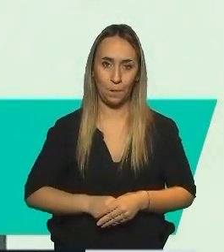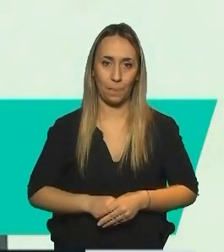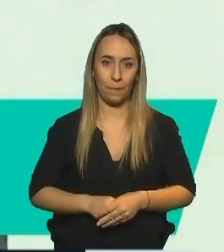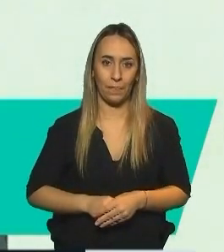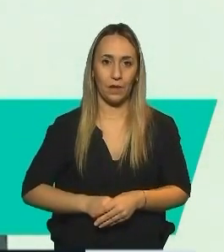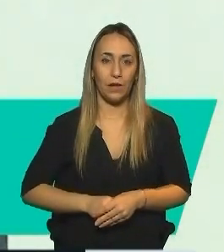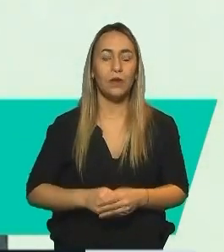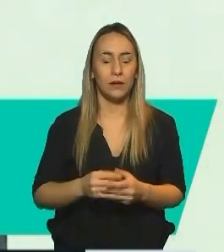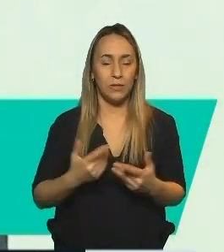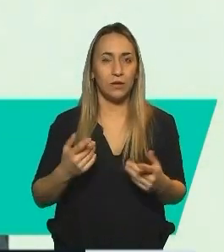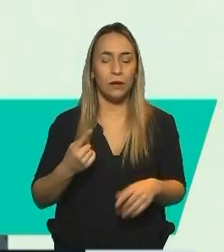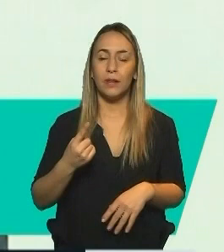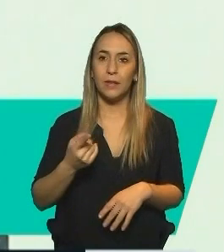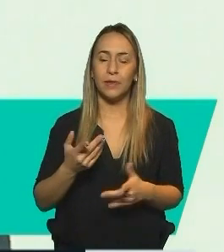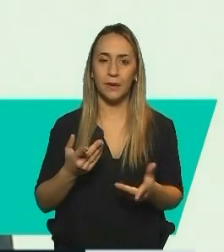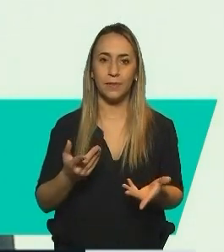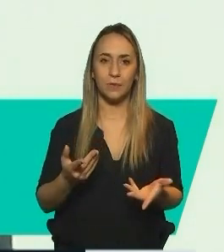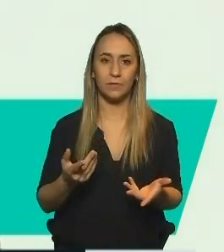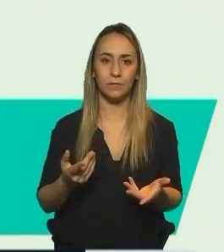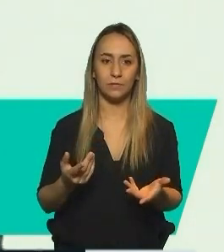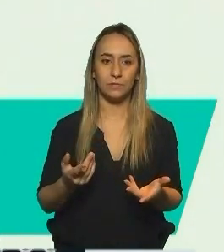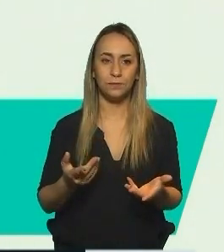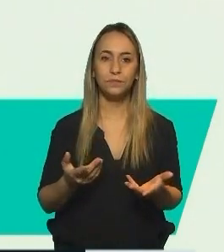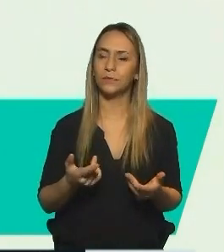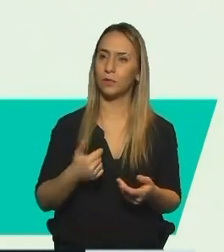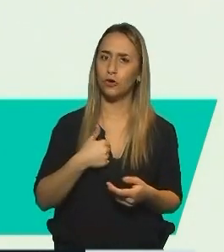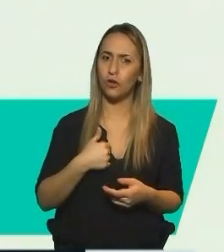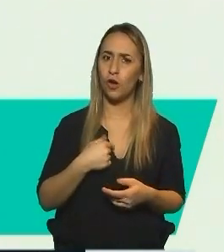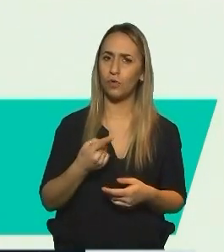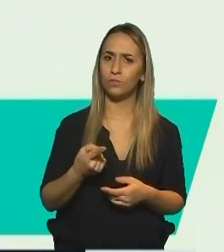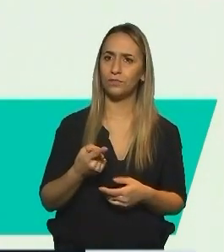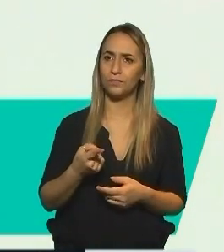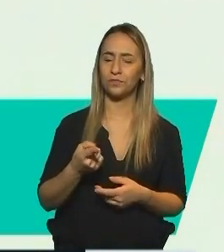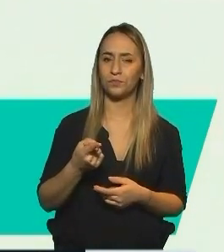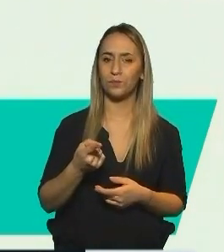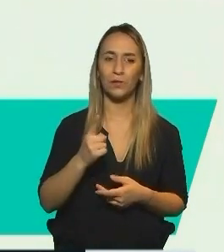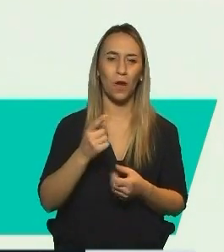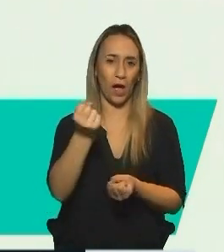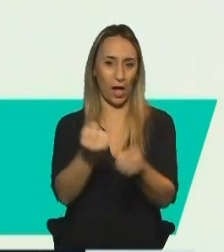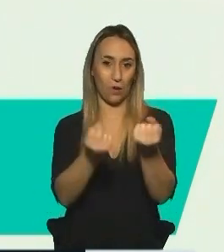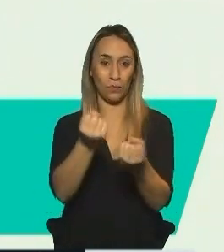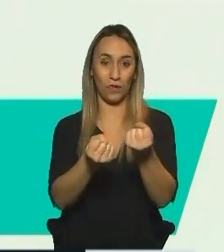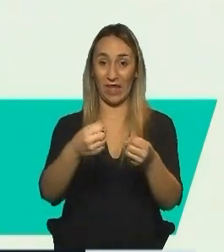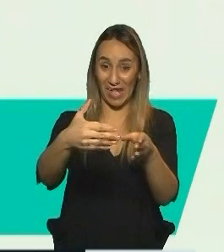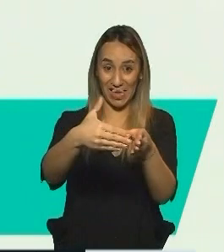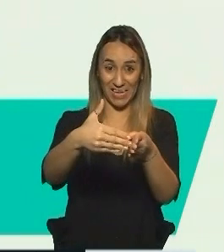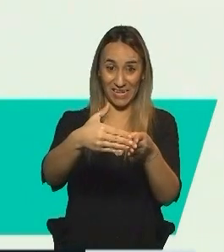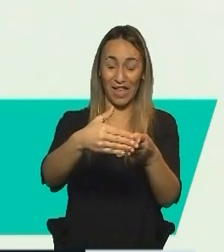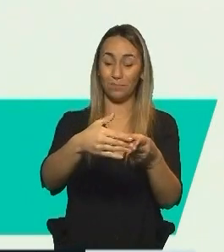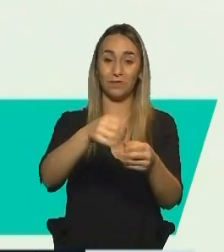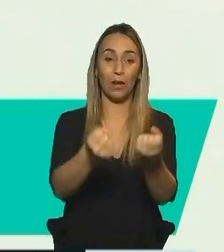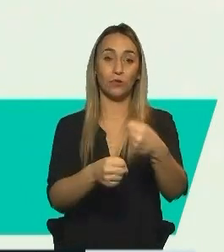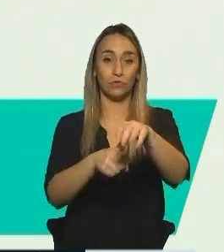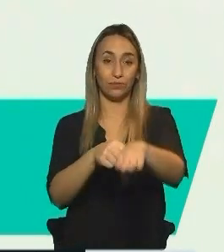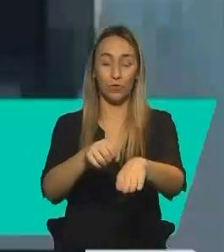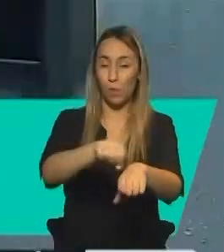hubo un hecho cuando yo caí con el coche en la esquina, nunca pude mirar para